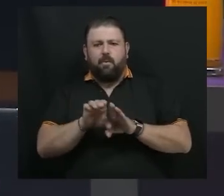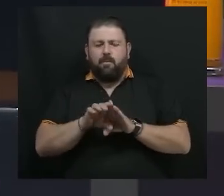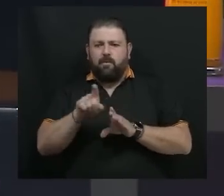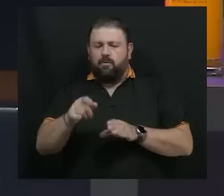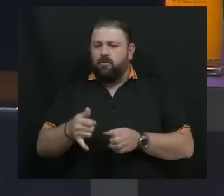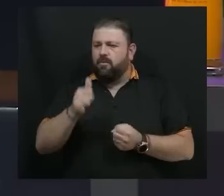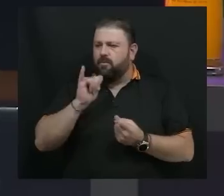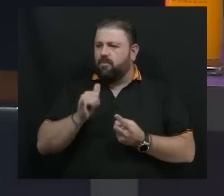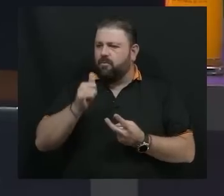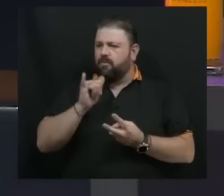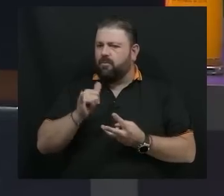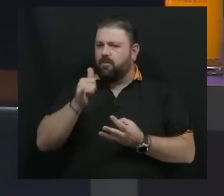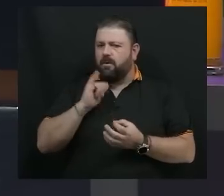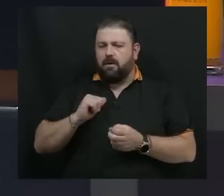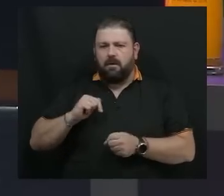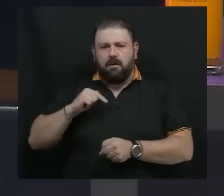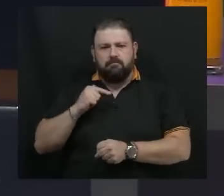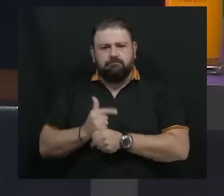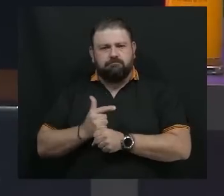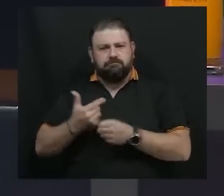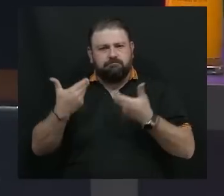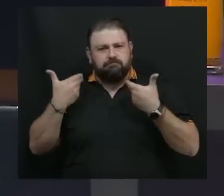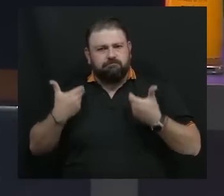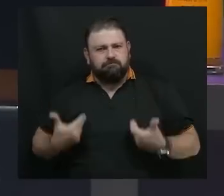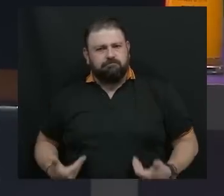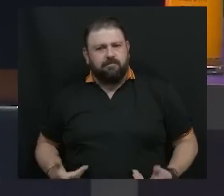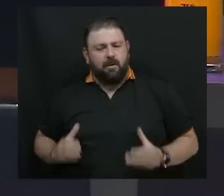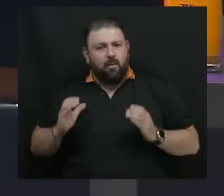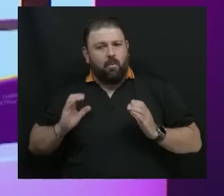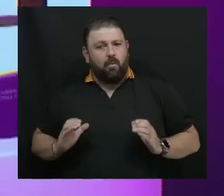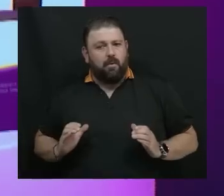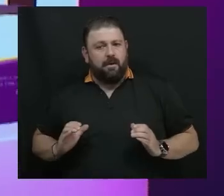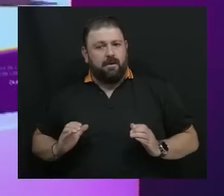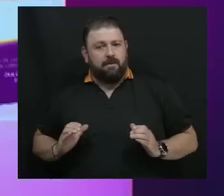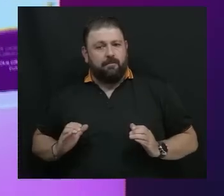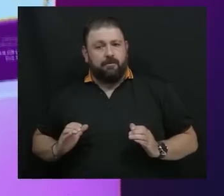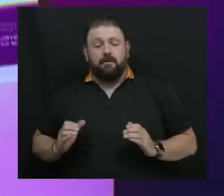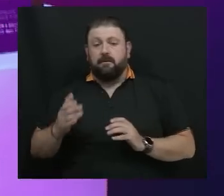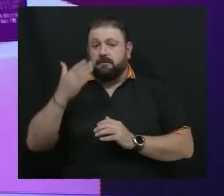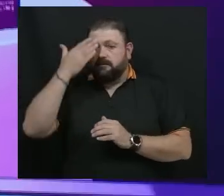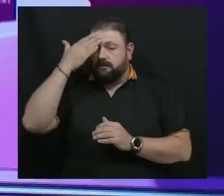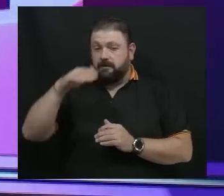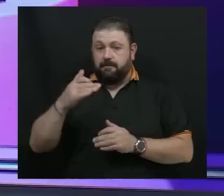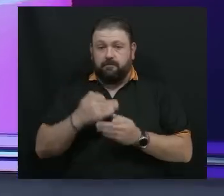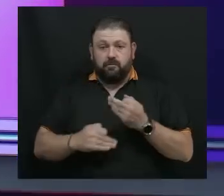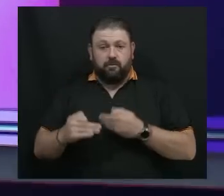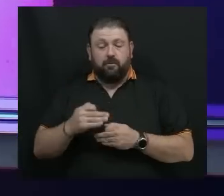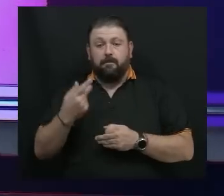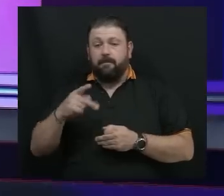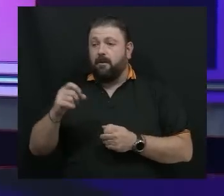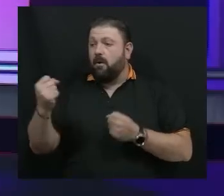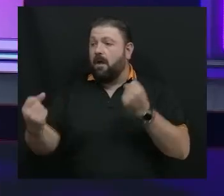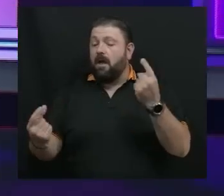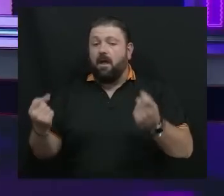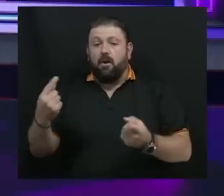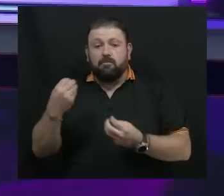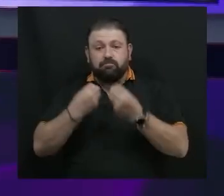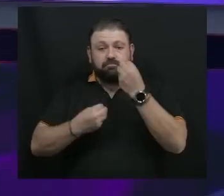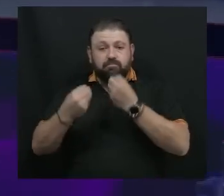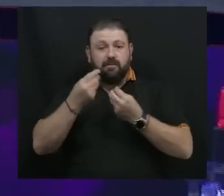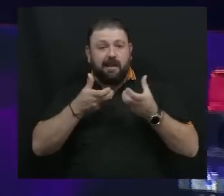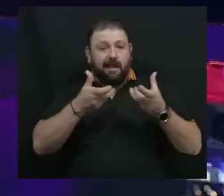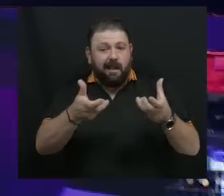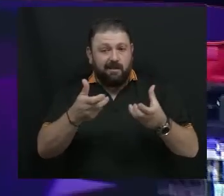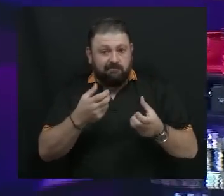hace evitar ciertos alimentos que sabes que no te sirven. Somos lo que comemos. ¿No sienten que a veces comemos algo y estamos así